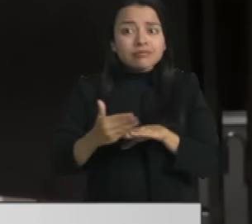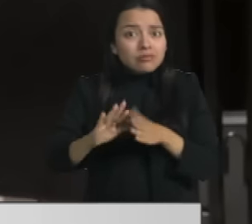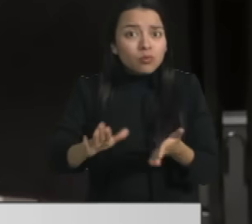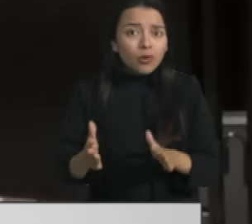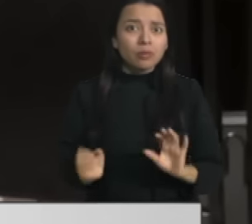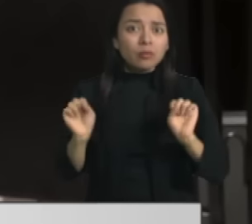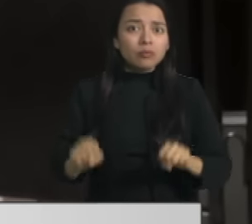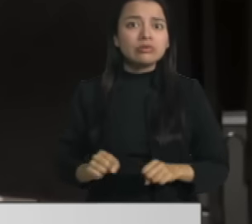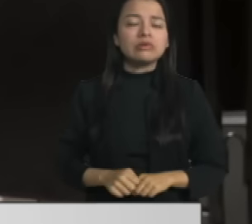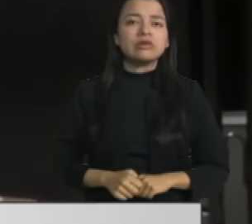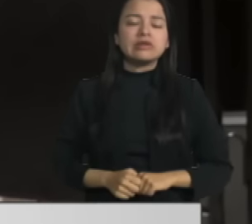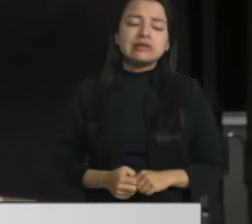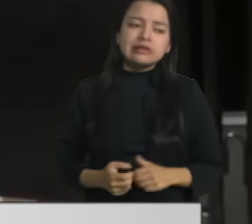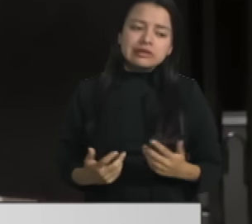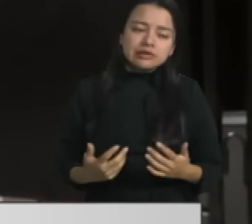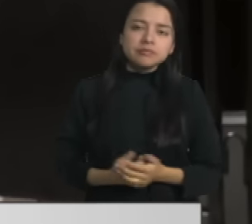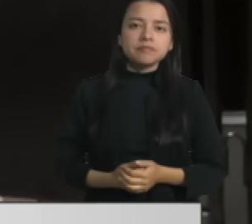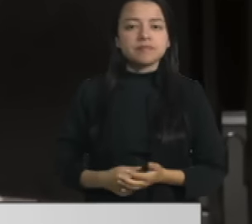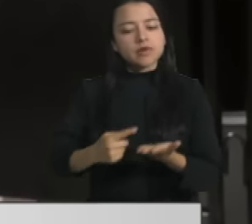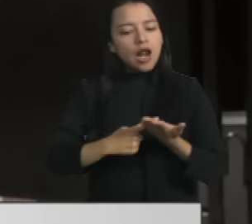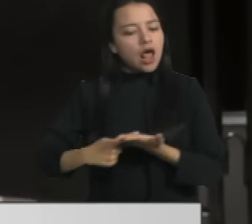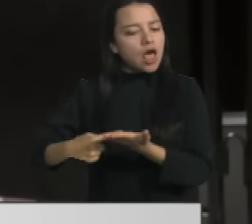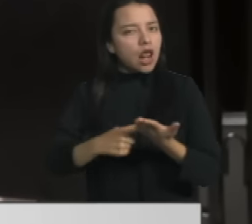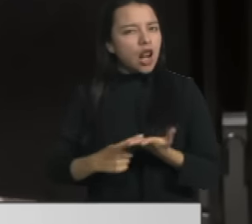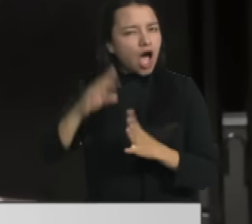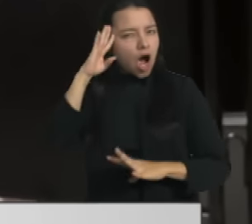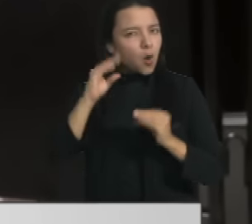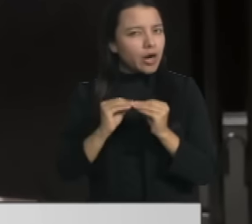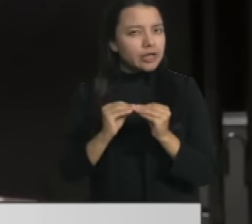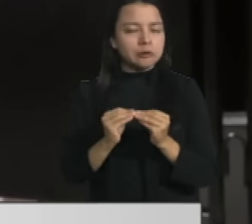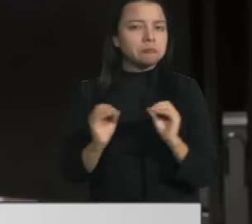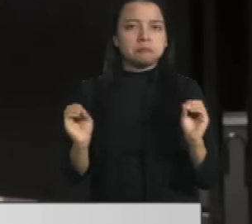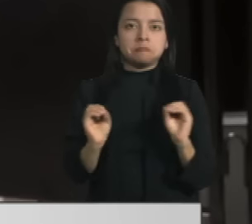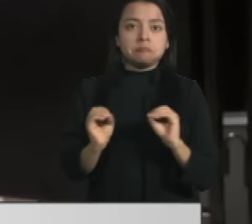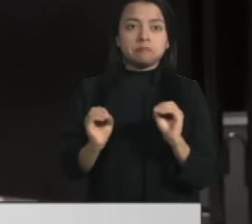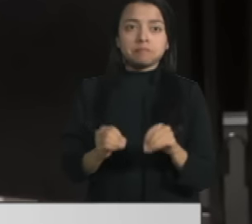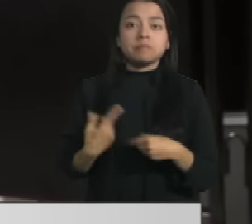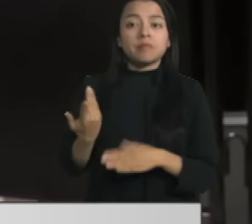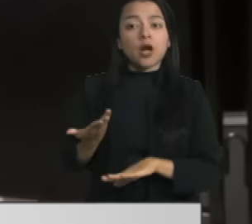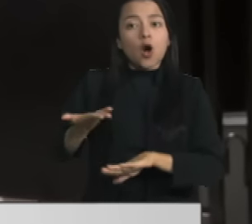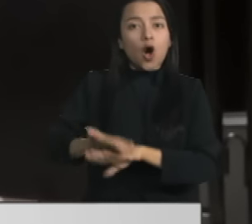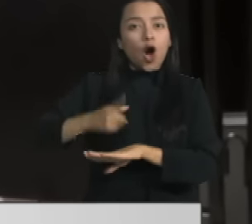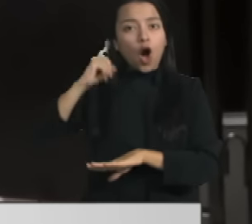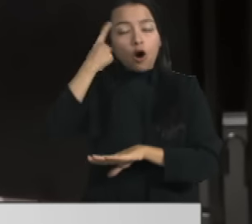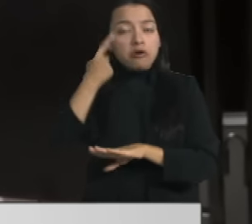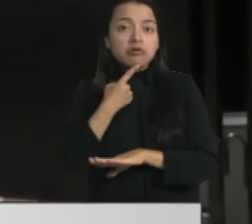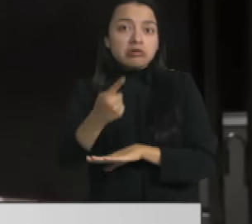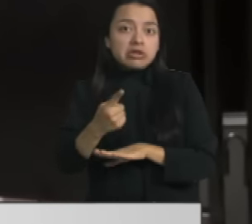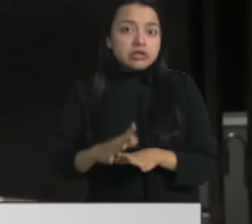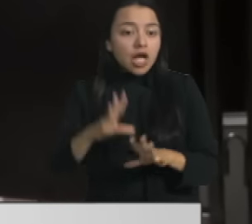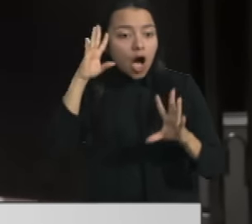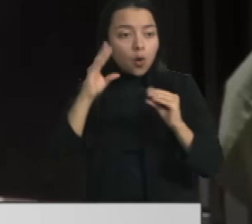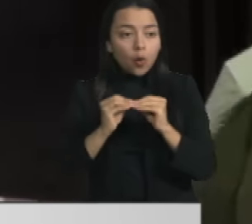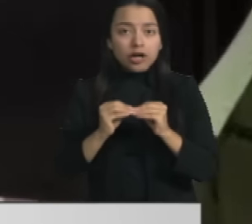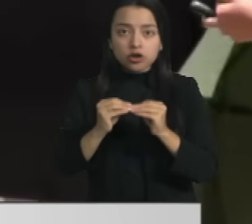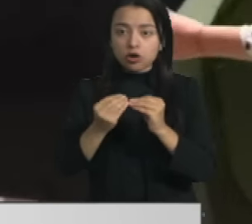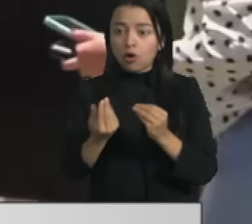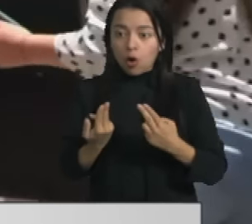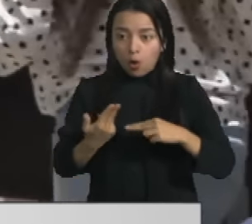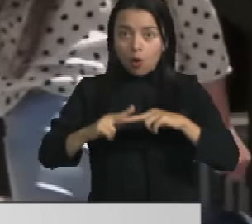En la reunión todavía no ha llegado a un acuerdo, lo que se sabe es que el gobierno mantiene su propuesta de congelar el precio de la CPM